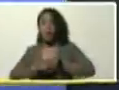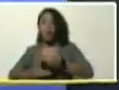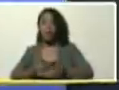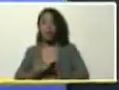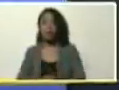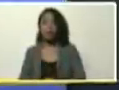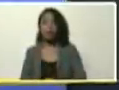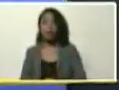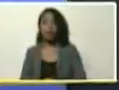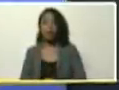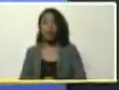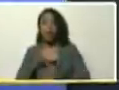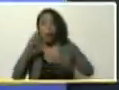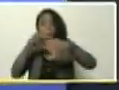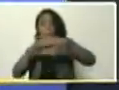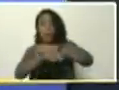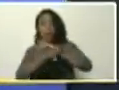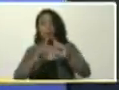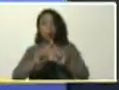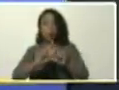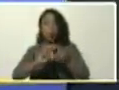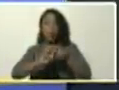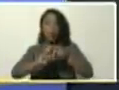el metrocable,